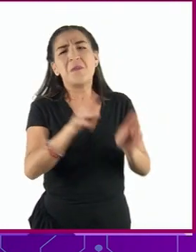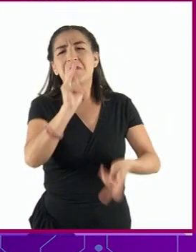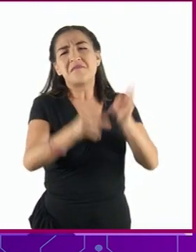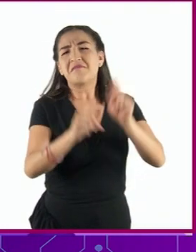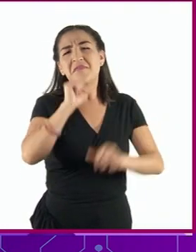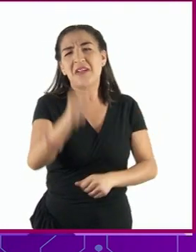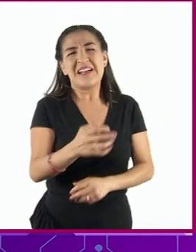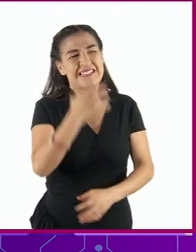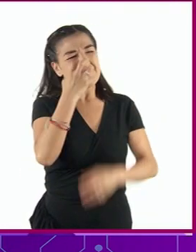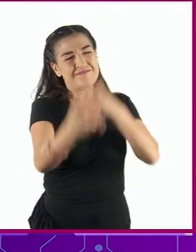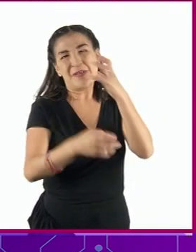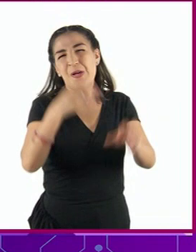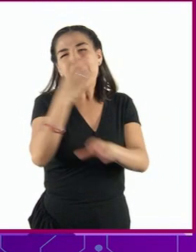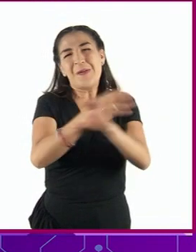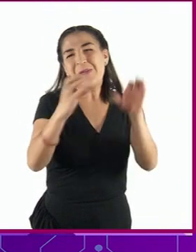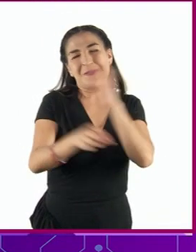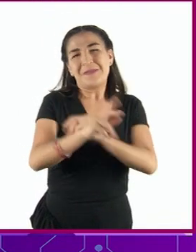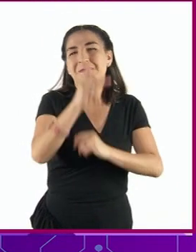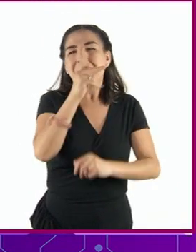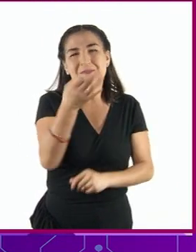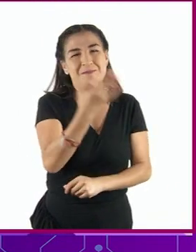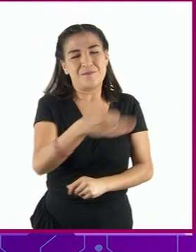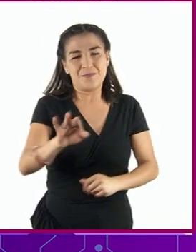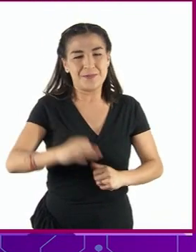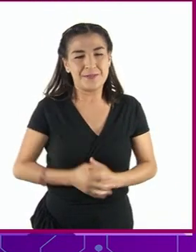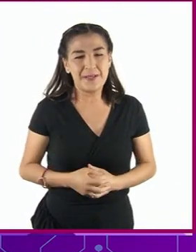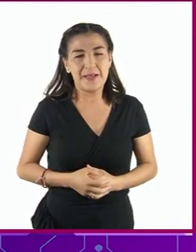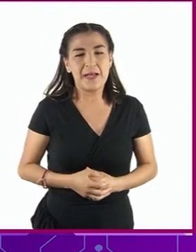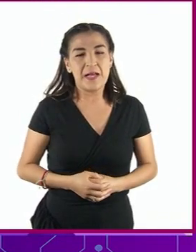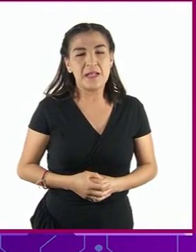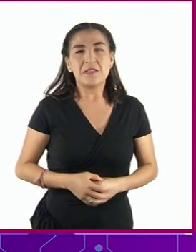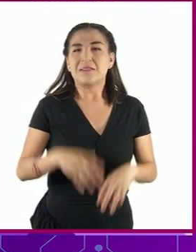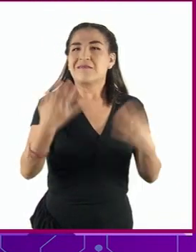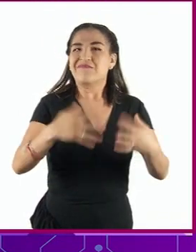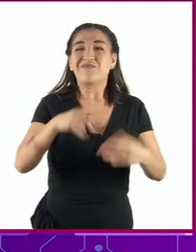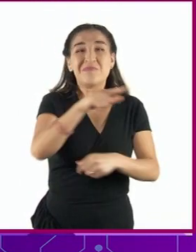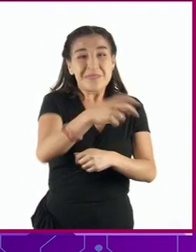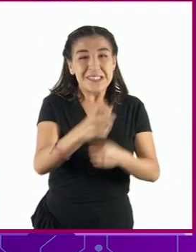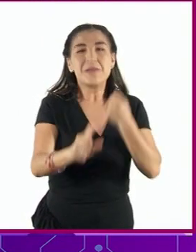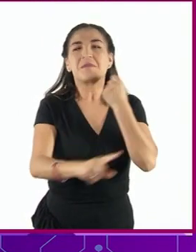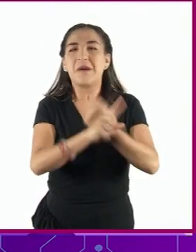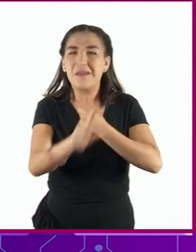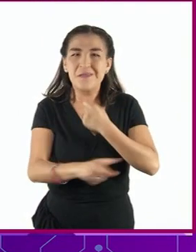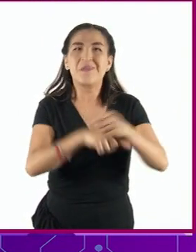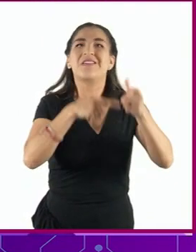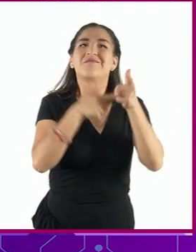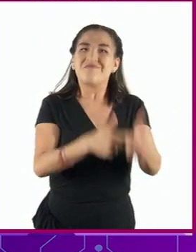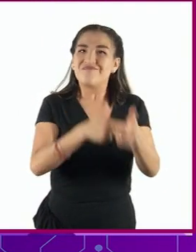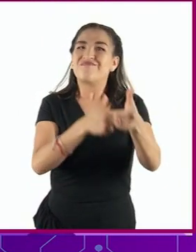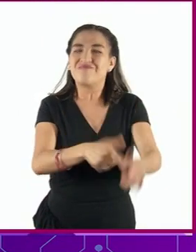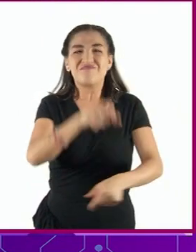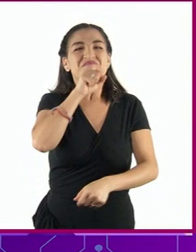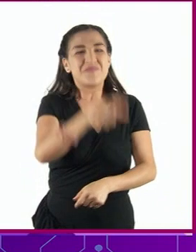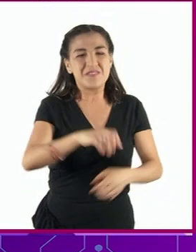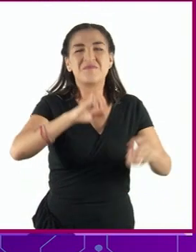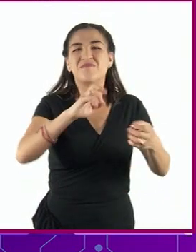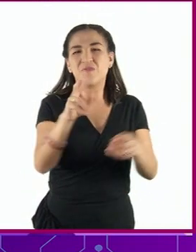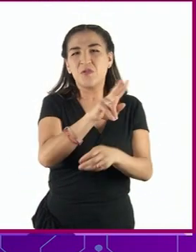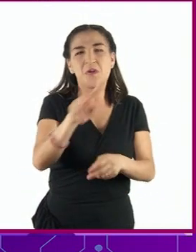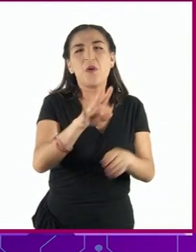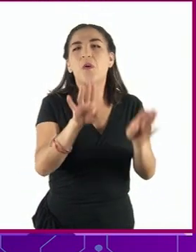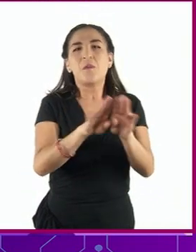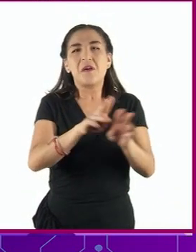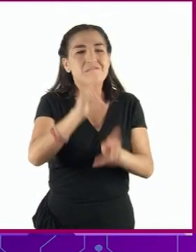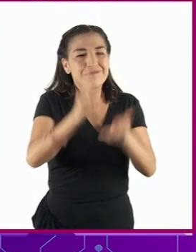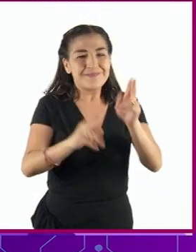le gritó palabras ofensivas. La tensión se mantuvo varios días en las sesiones del club, al grado en que ya no se